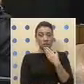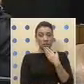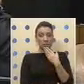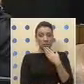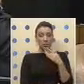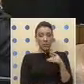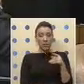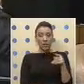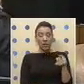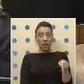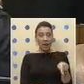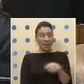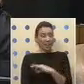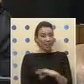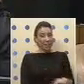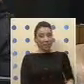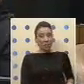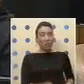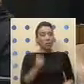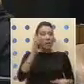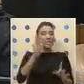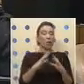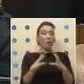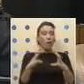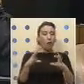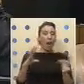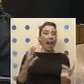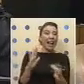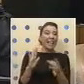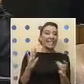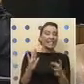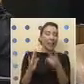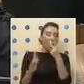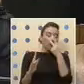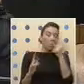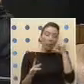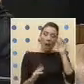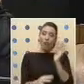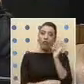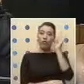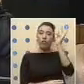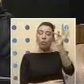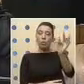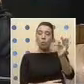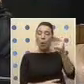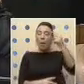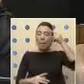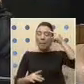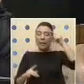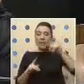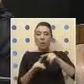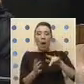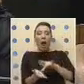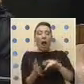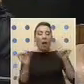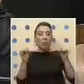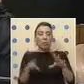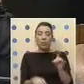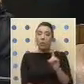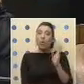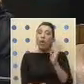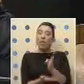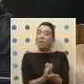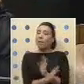con una, parece, bolita de cristal, está viendo y adivinando el futuro, pero en realidad le quiero decir que